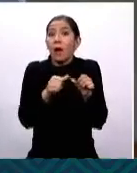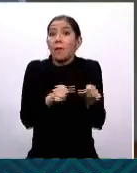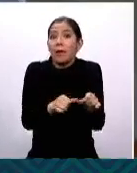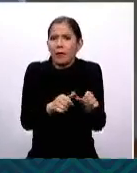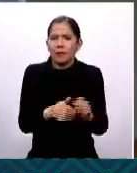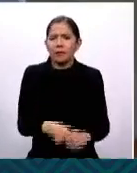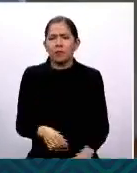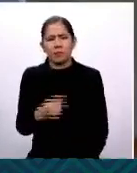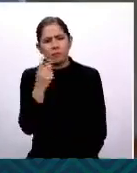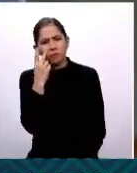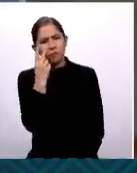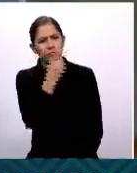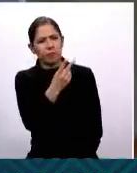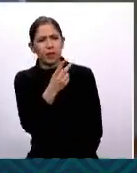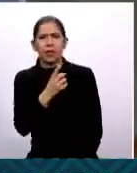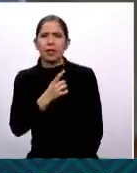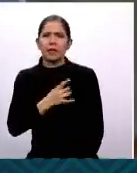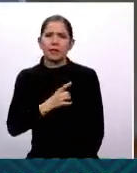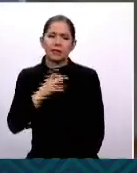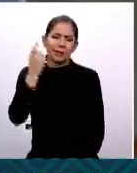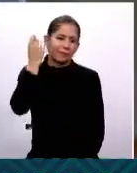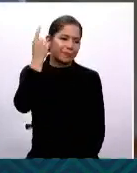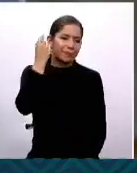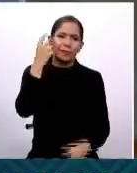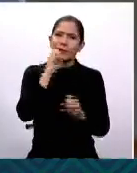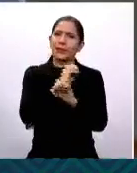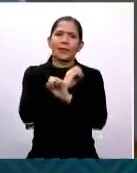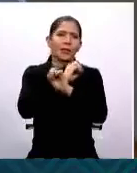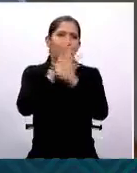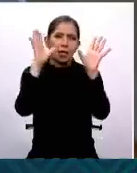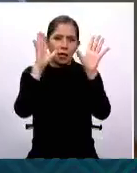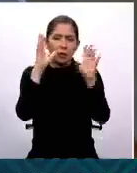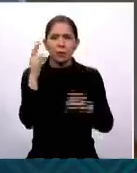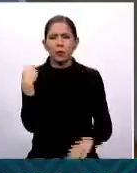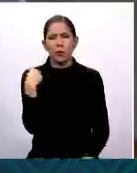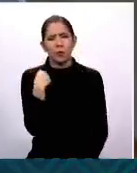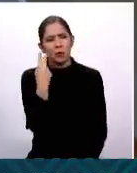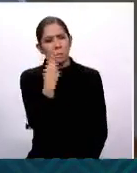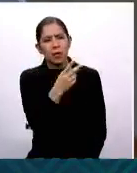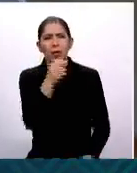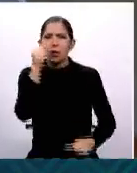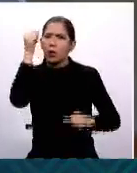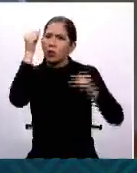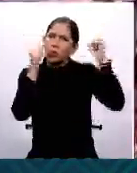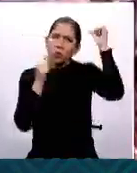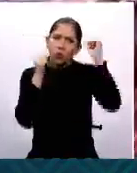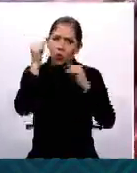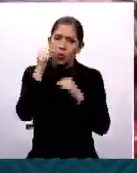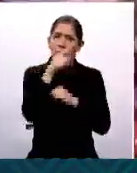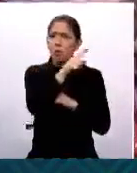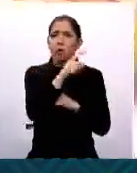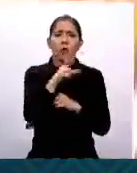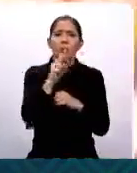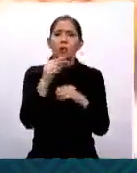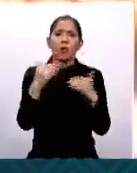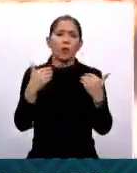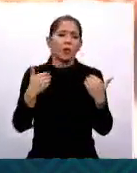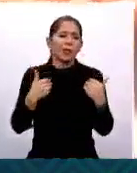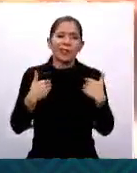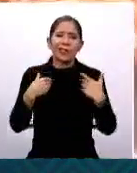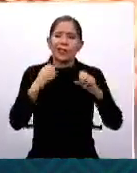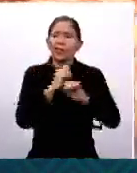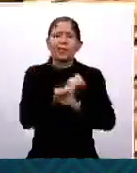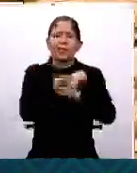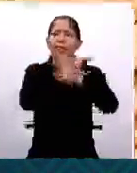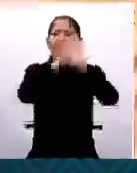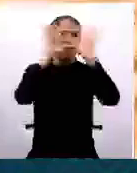tienden a confirmar nuestras dudas muy serias respecto del carácter esencialmente declaratorio, abstracto e